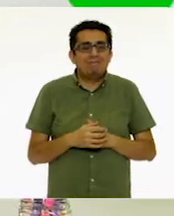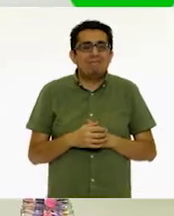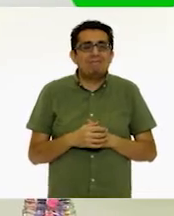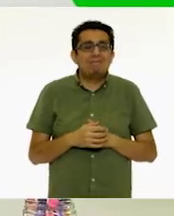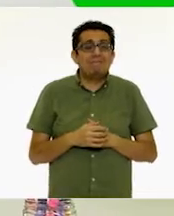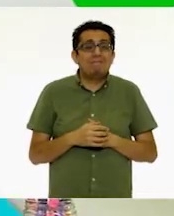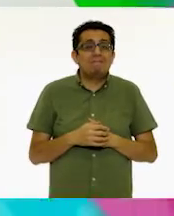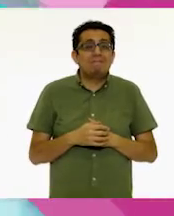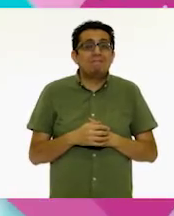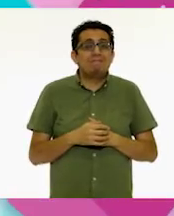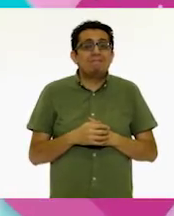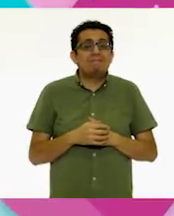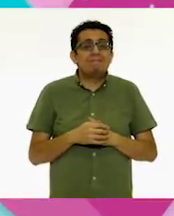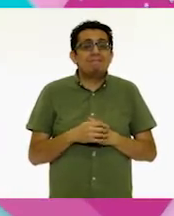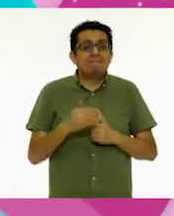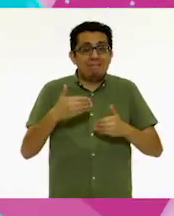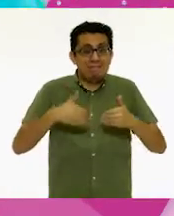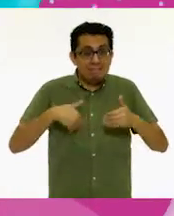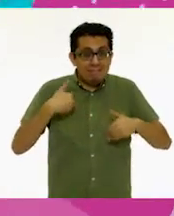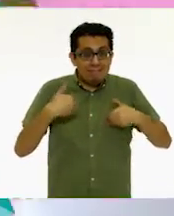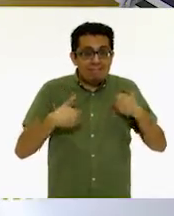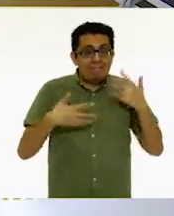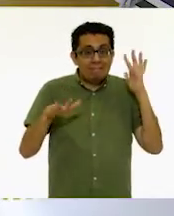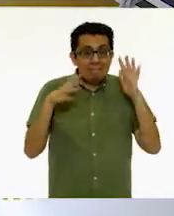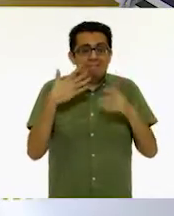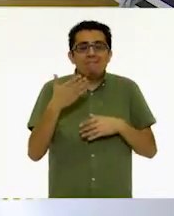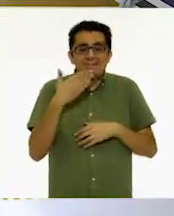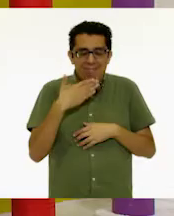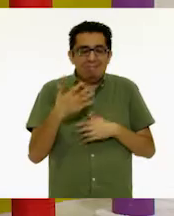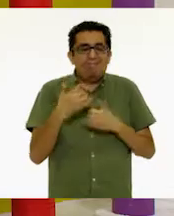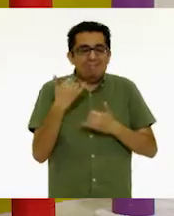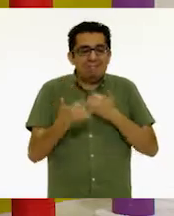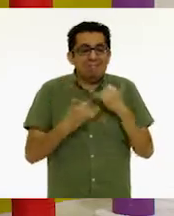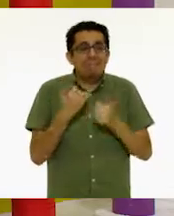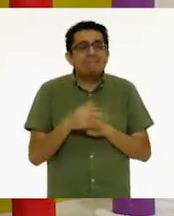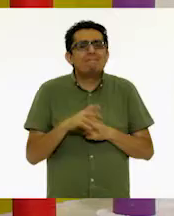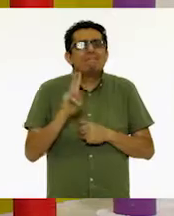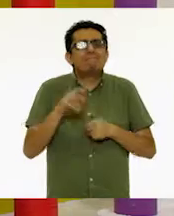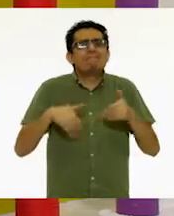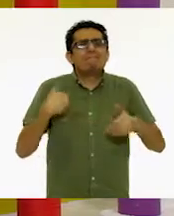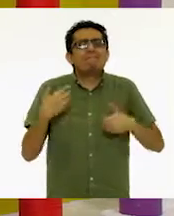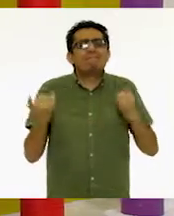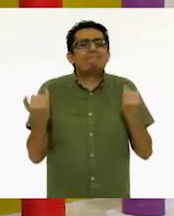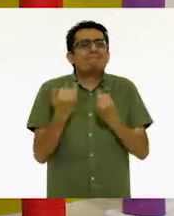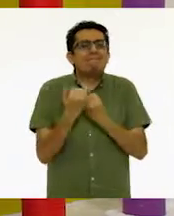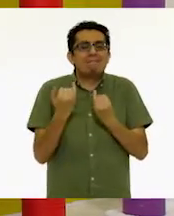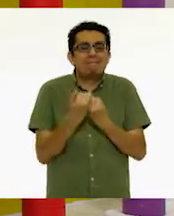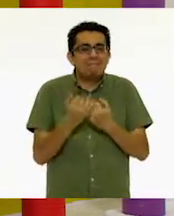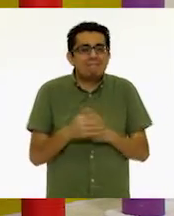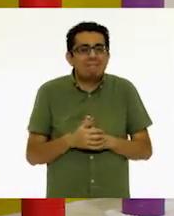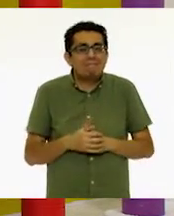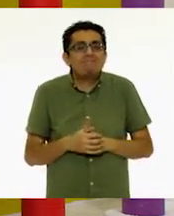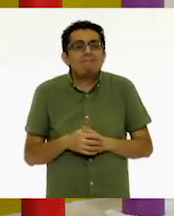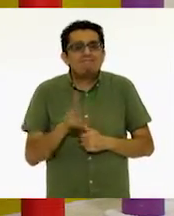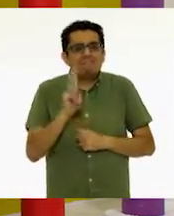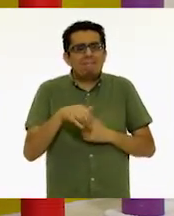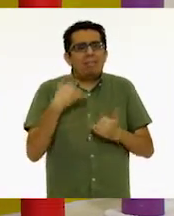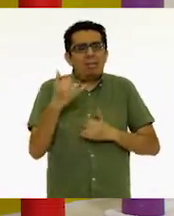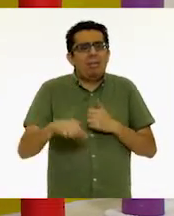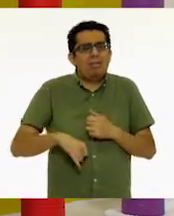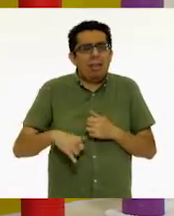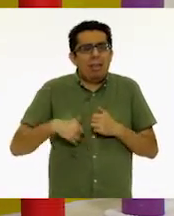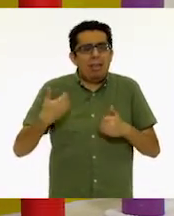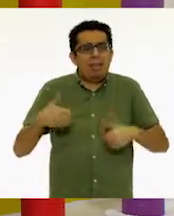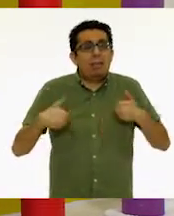¡Bien hecho, divertidos y traviesos! ¡Ah, qué divertido! Y además, ¡empatamos! ¡Qué juego tan interesante y divertido! En